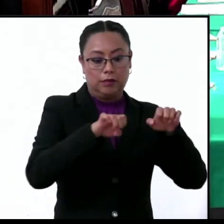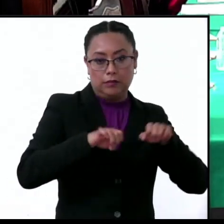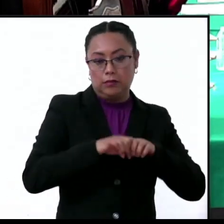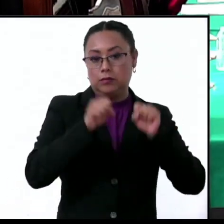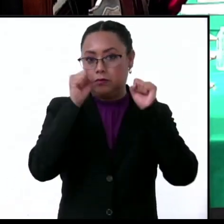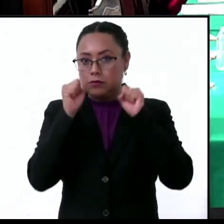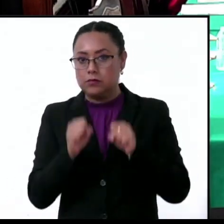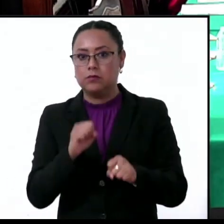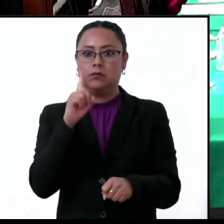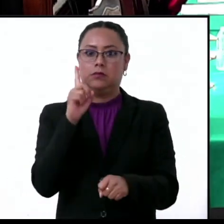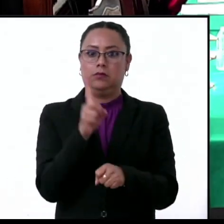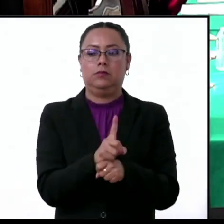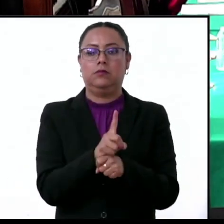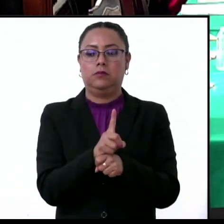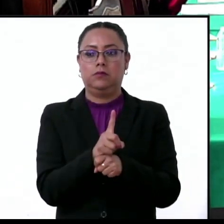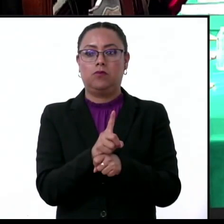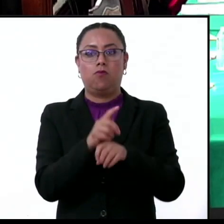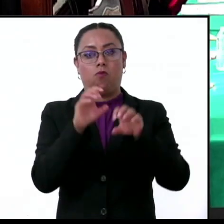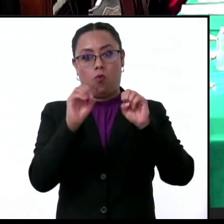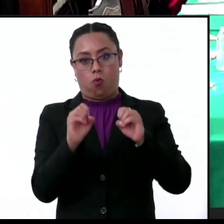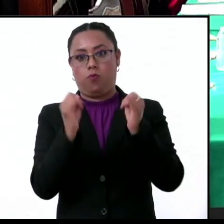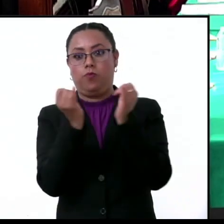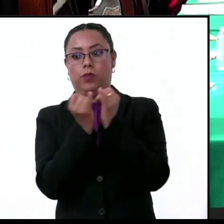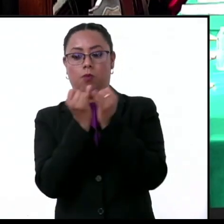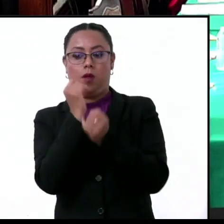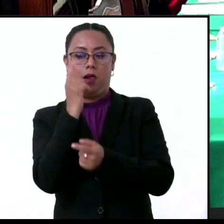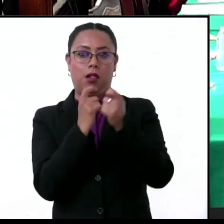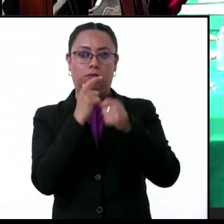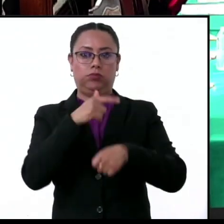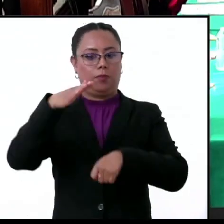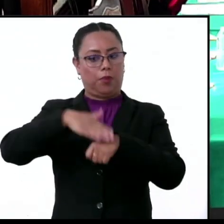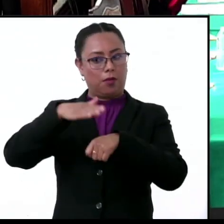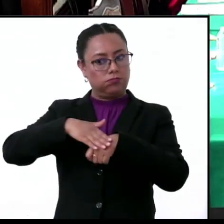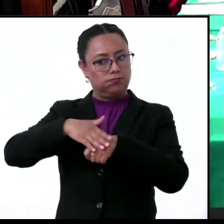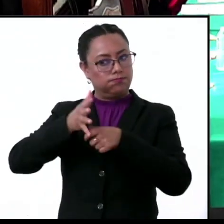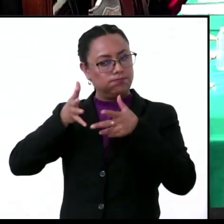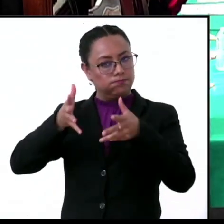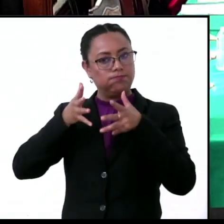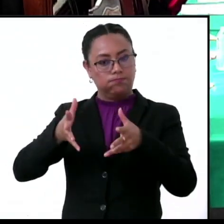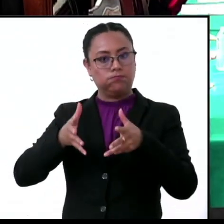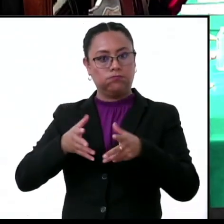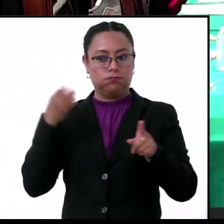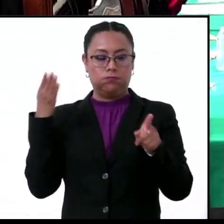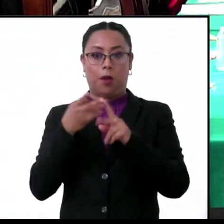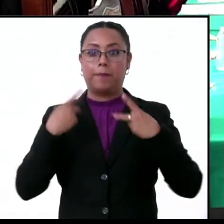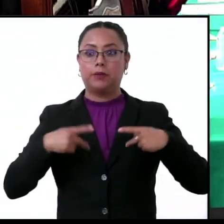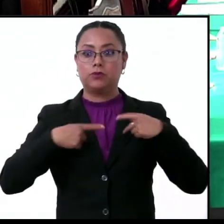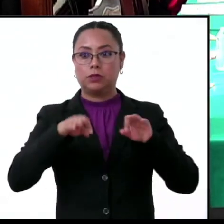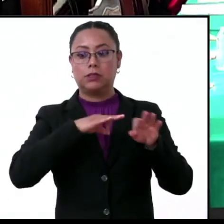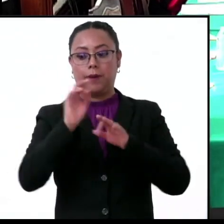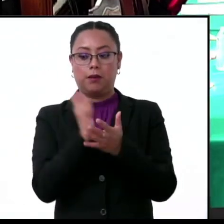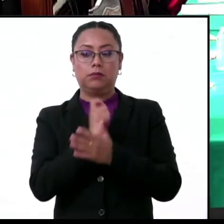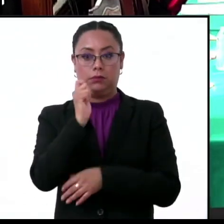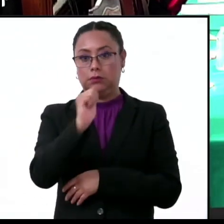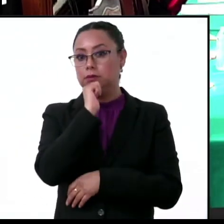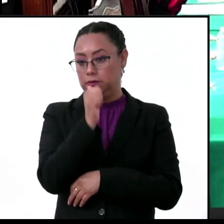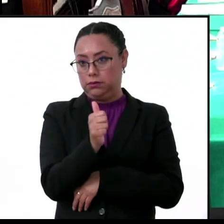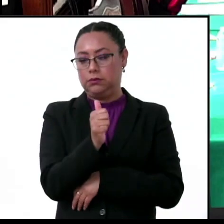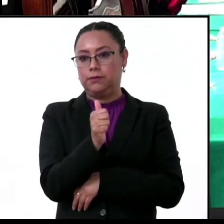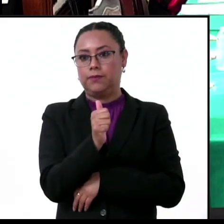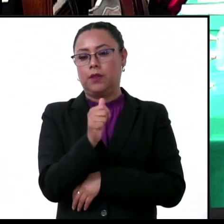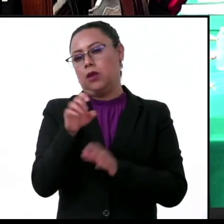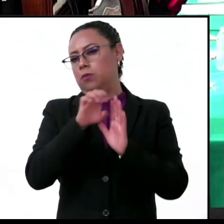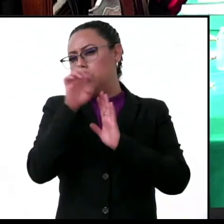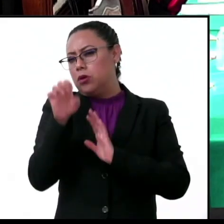o a través de llamadas de atención directa de las propias personas trabajadoras no asalariadas cuando